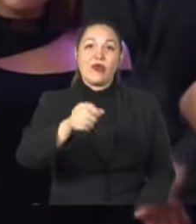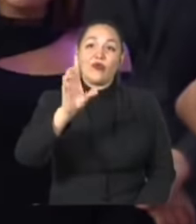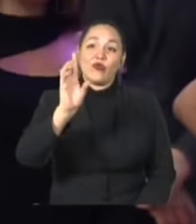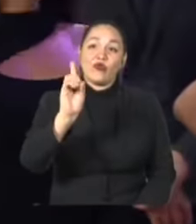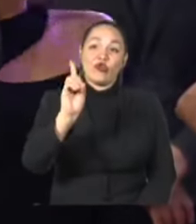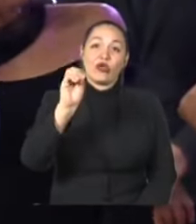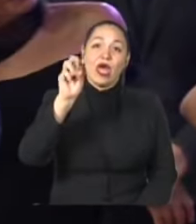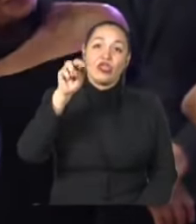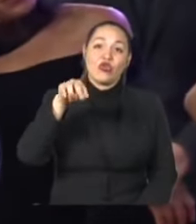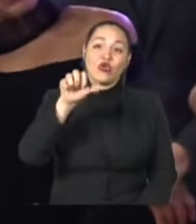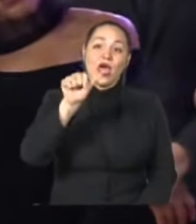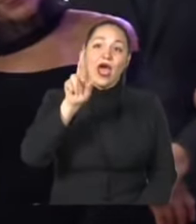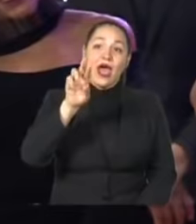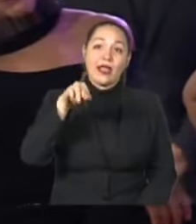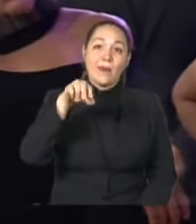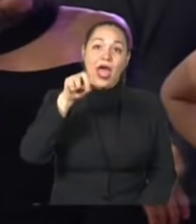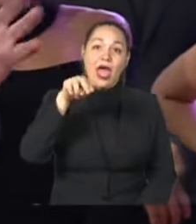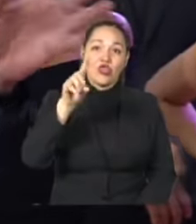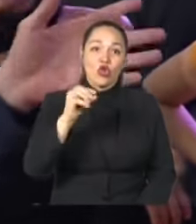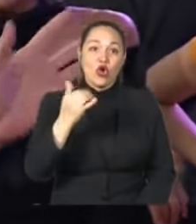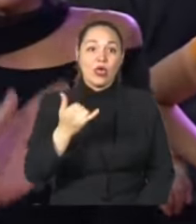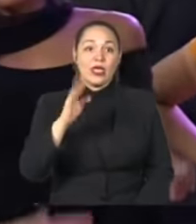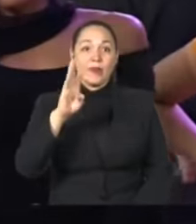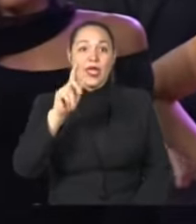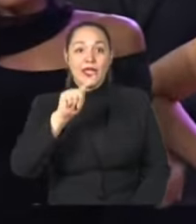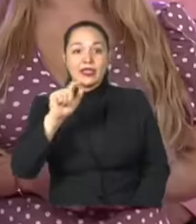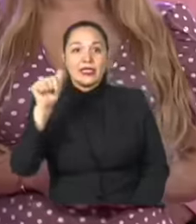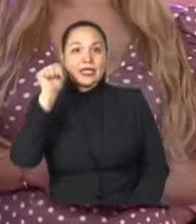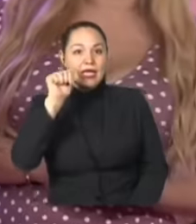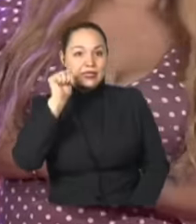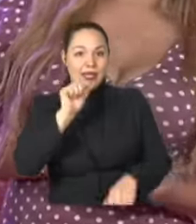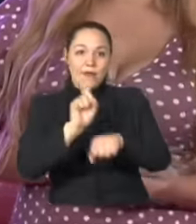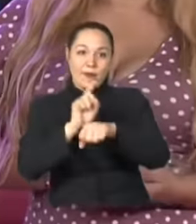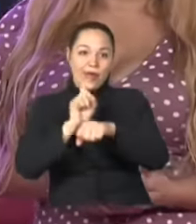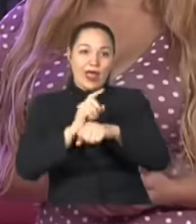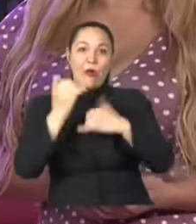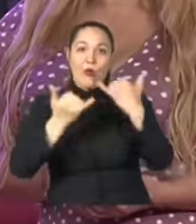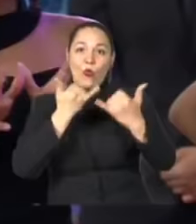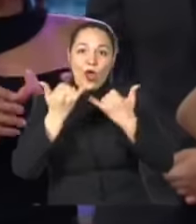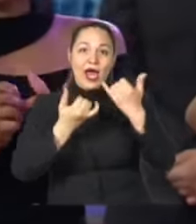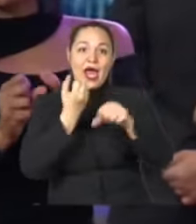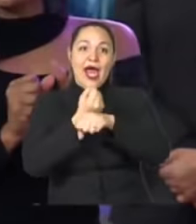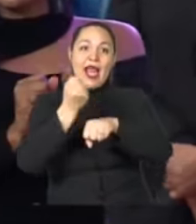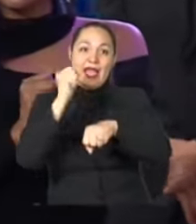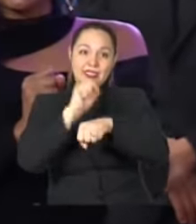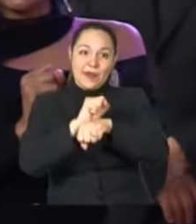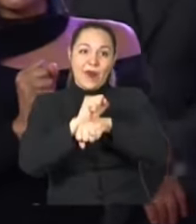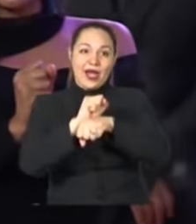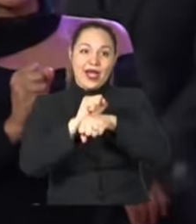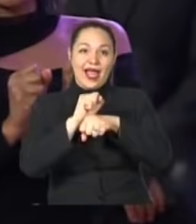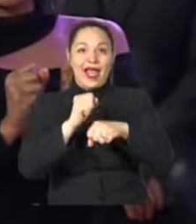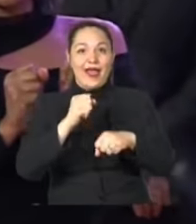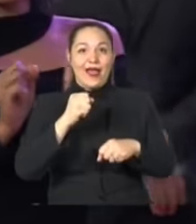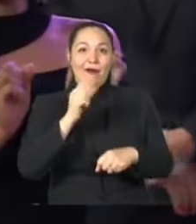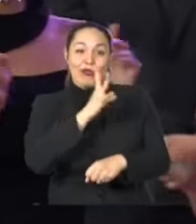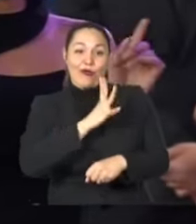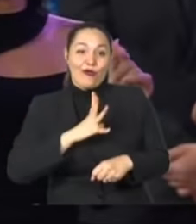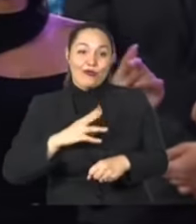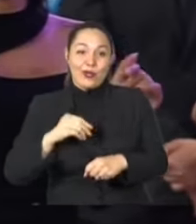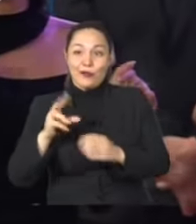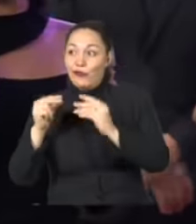y doña Betty, que todas las noches juegan a la Semana Inglesa. Cuando no están los hijos, ahí andan, juegan a la Semana